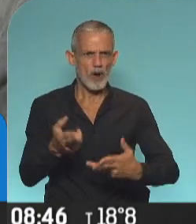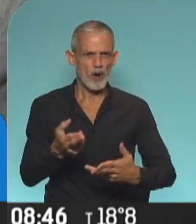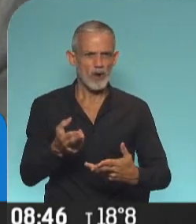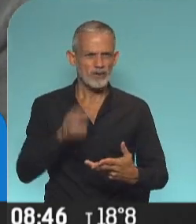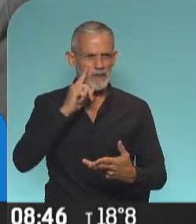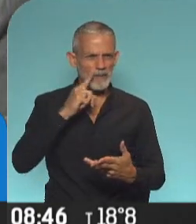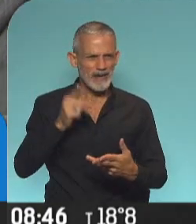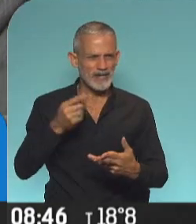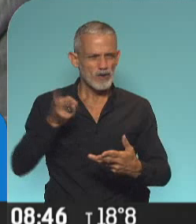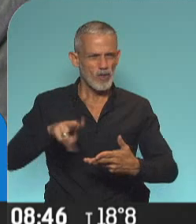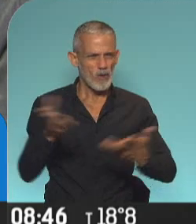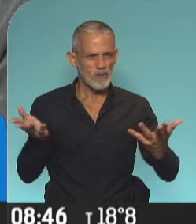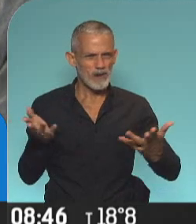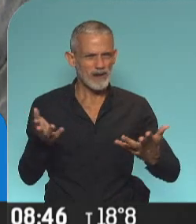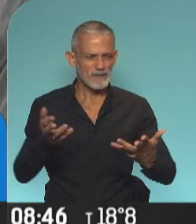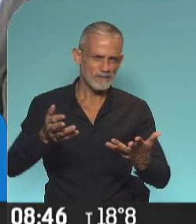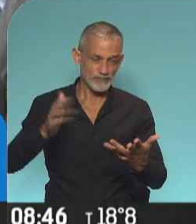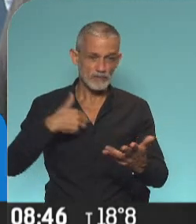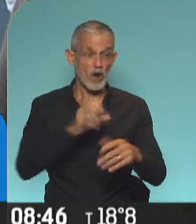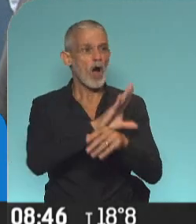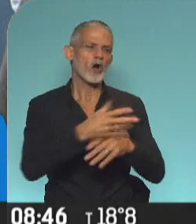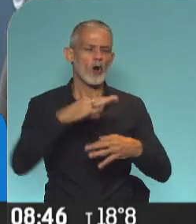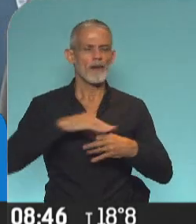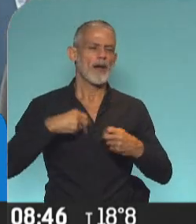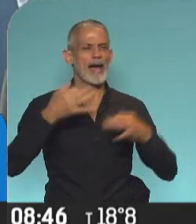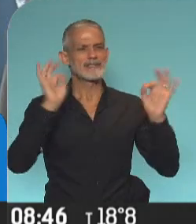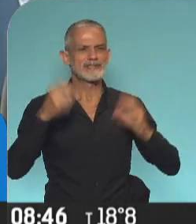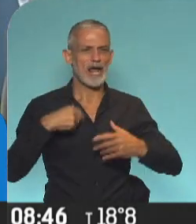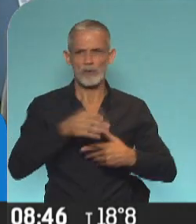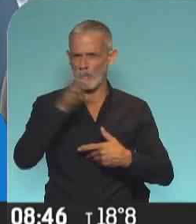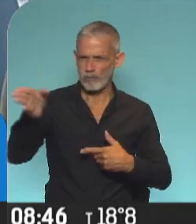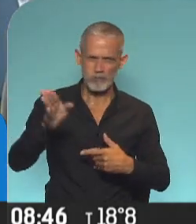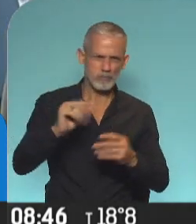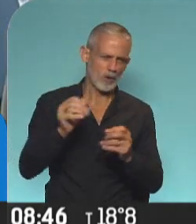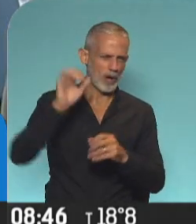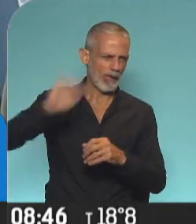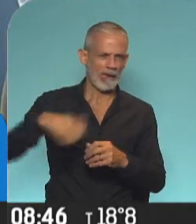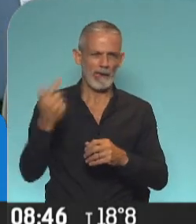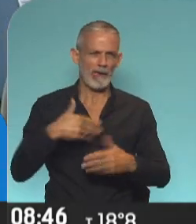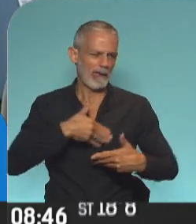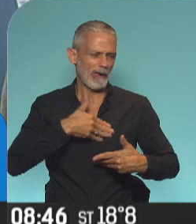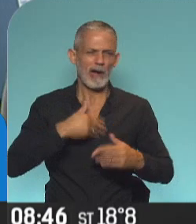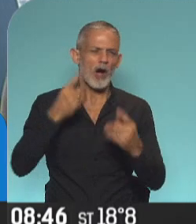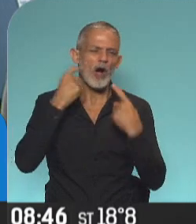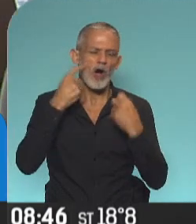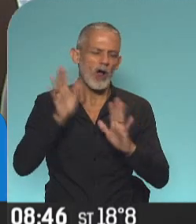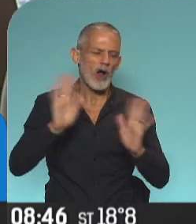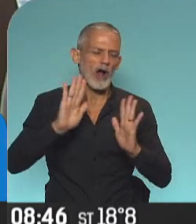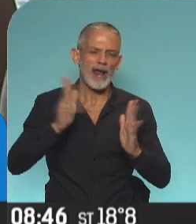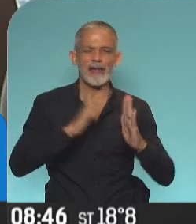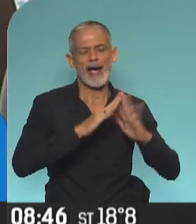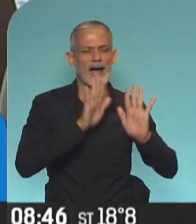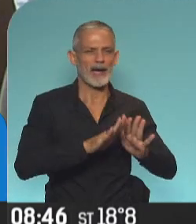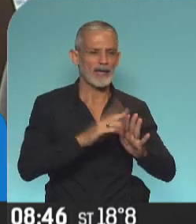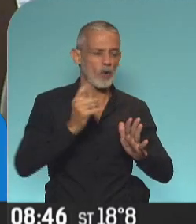siente de la pregunta estaba un doble problema no me protejo del cob y no me voy a hacer la mamografía un ejemplo me quedo en casa pero cuando voy de